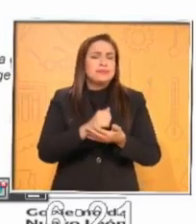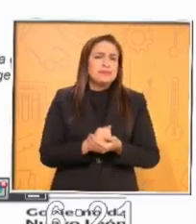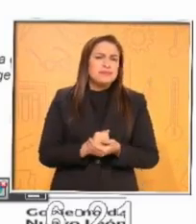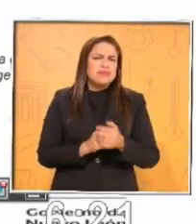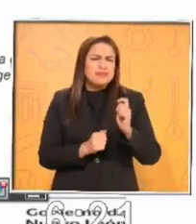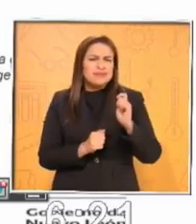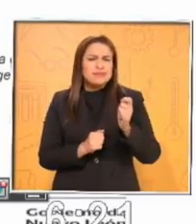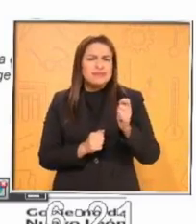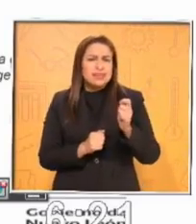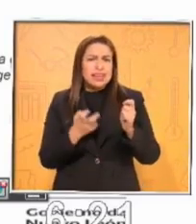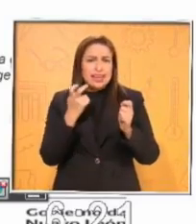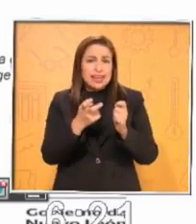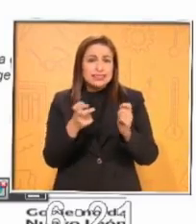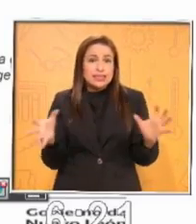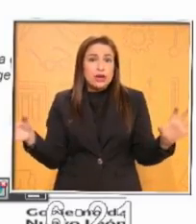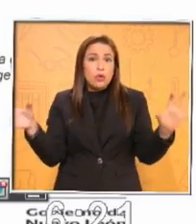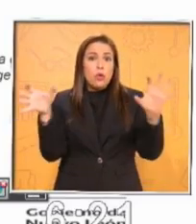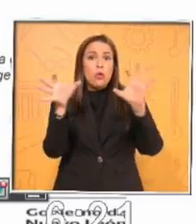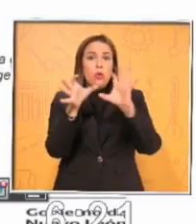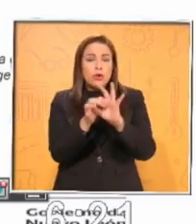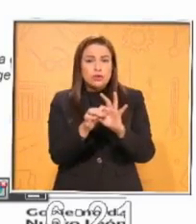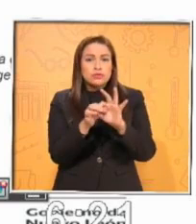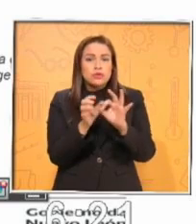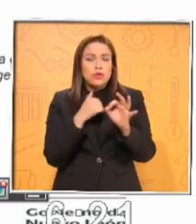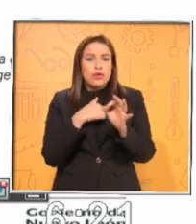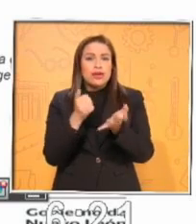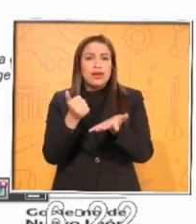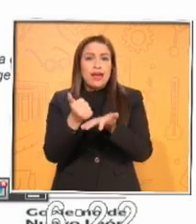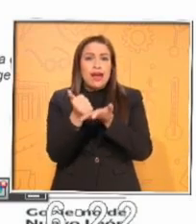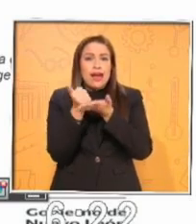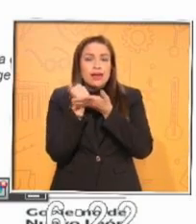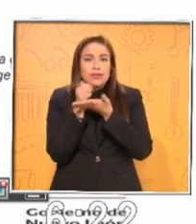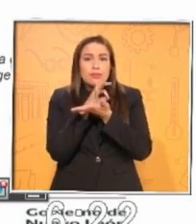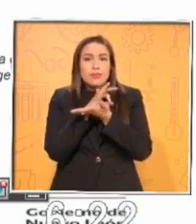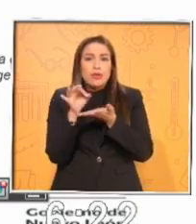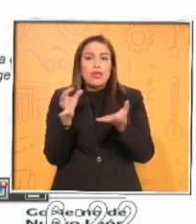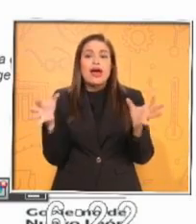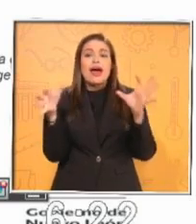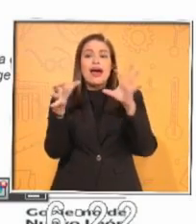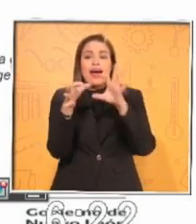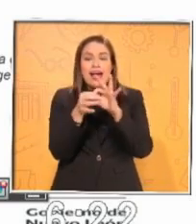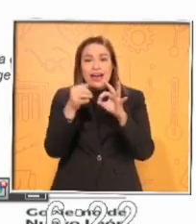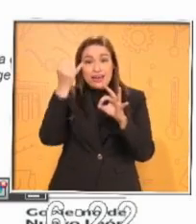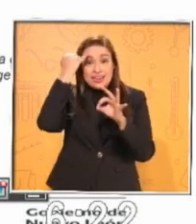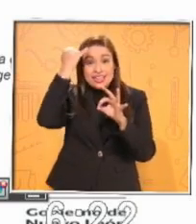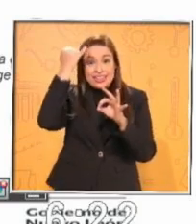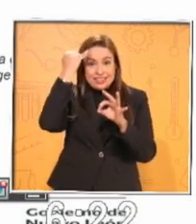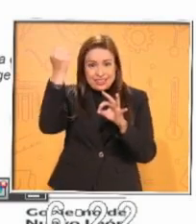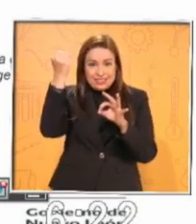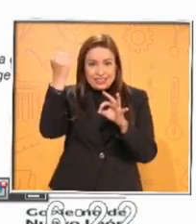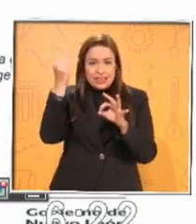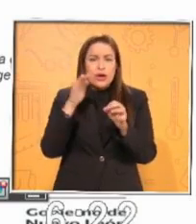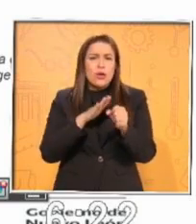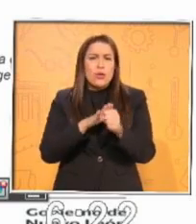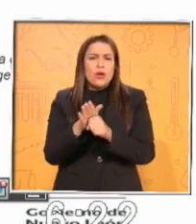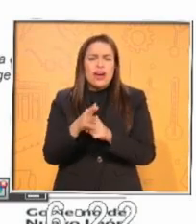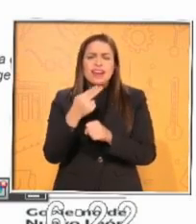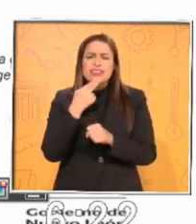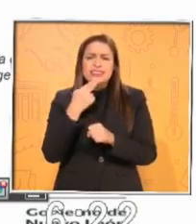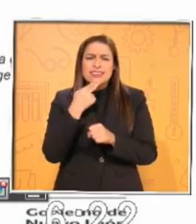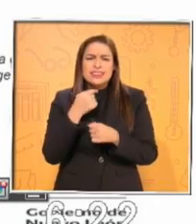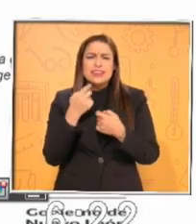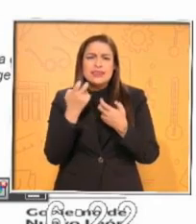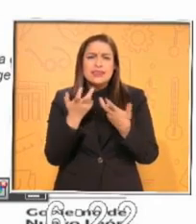es un conector, un nexo que nos sirve para relacionar ideas. ¿Cuál es la función de esa